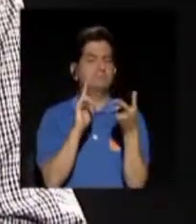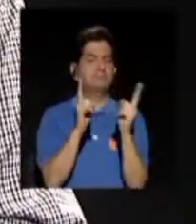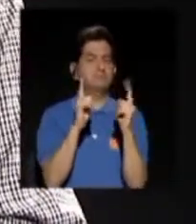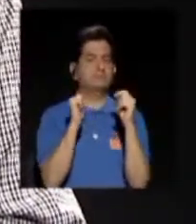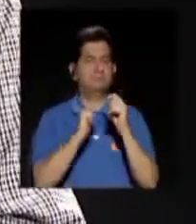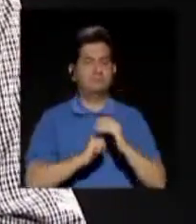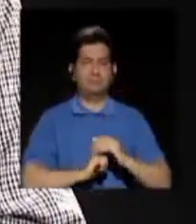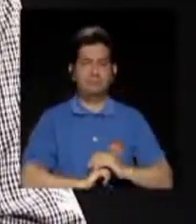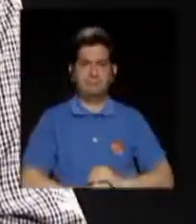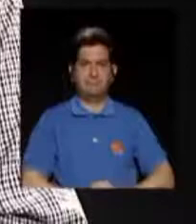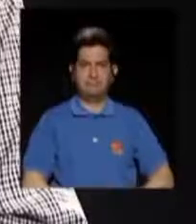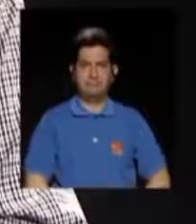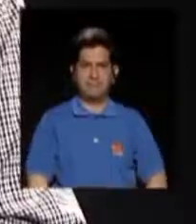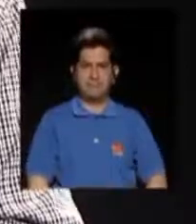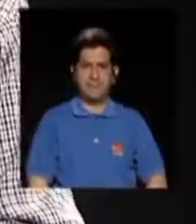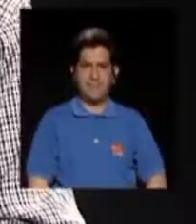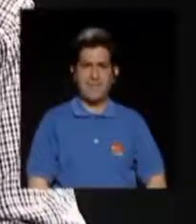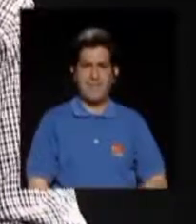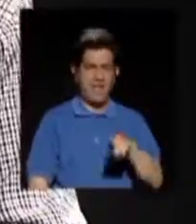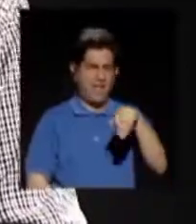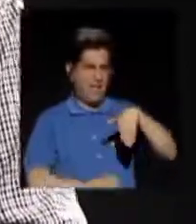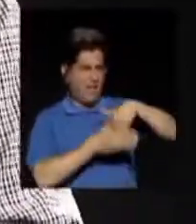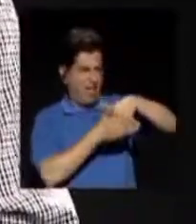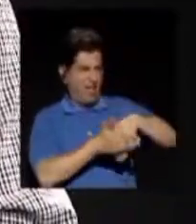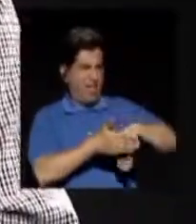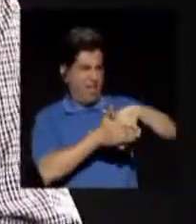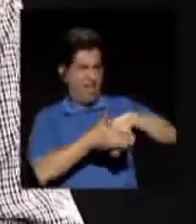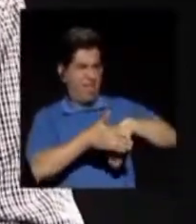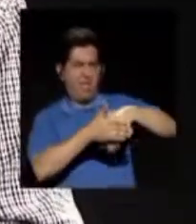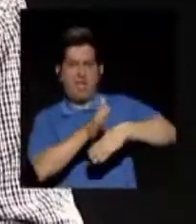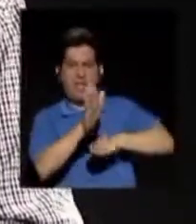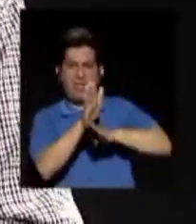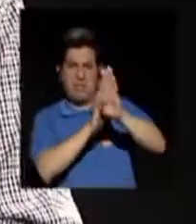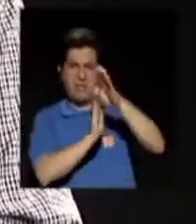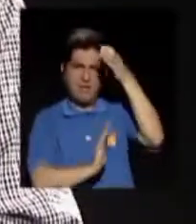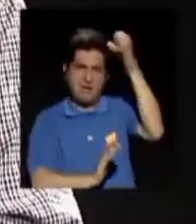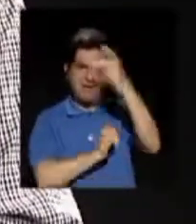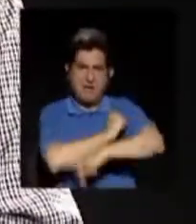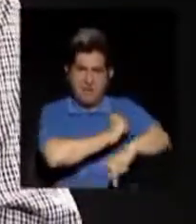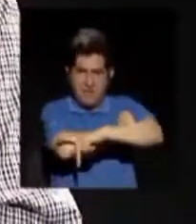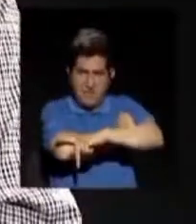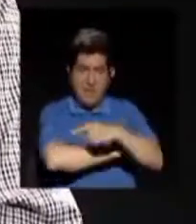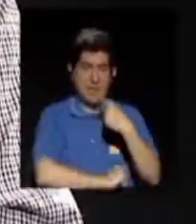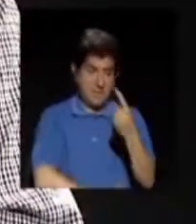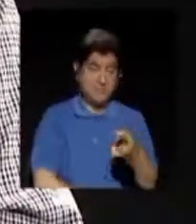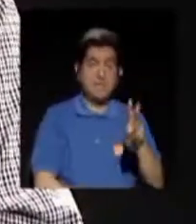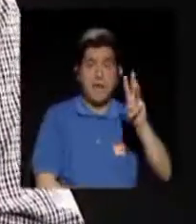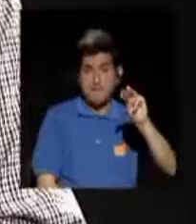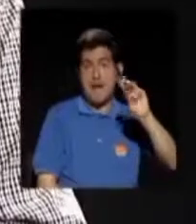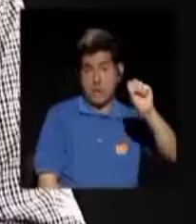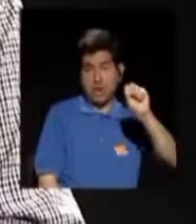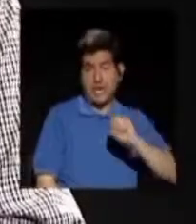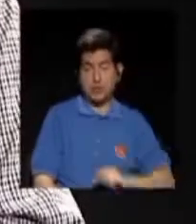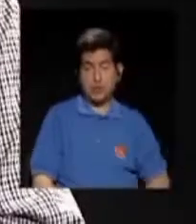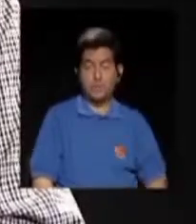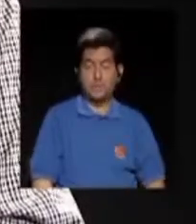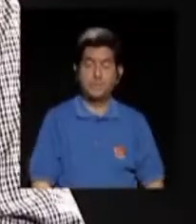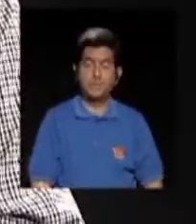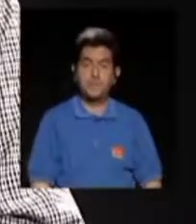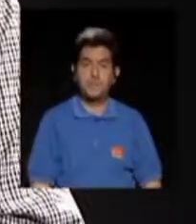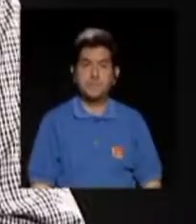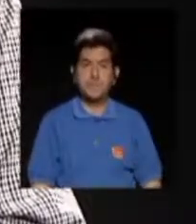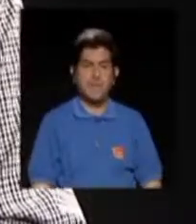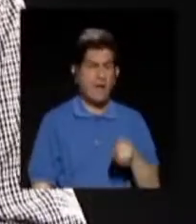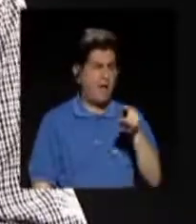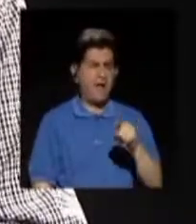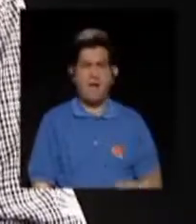con un entrabamiento del desarrollo cultural del país, según Mario Sancho, ¿verdad? Que no